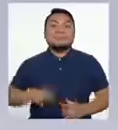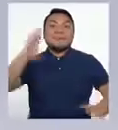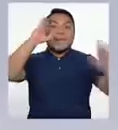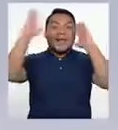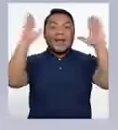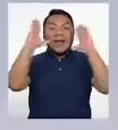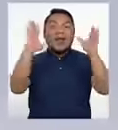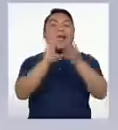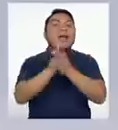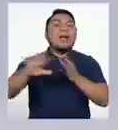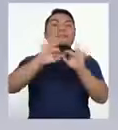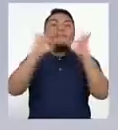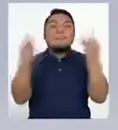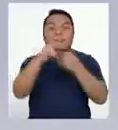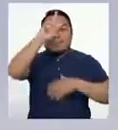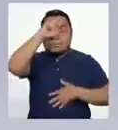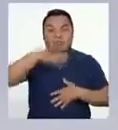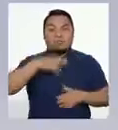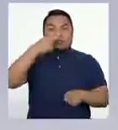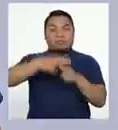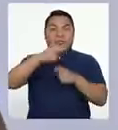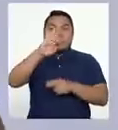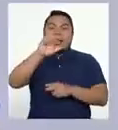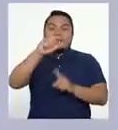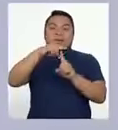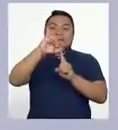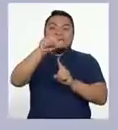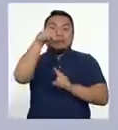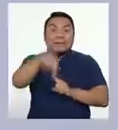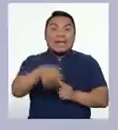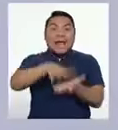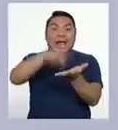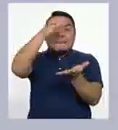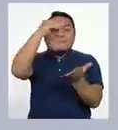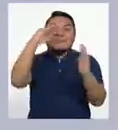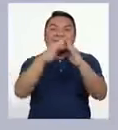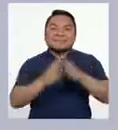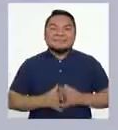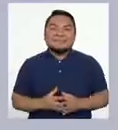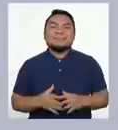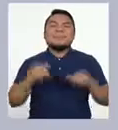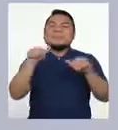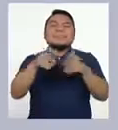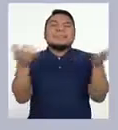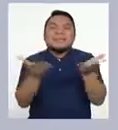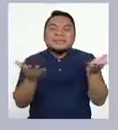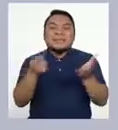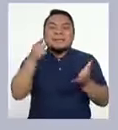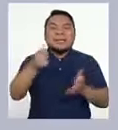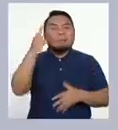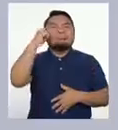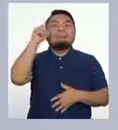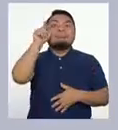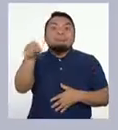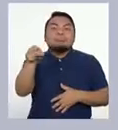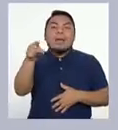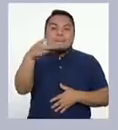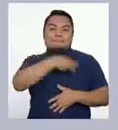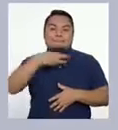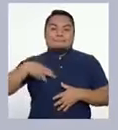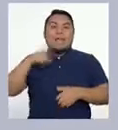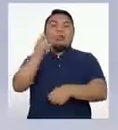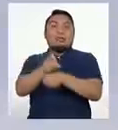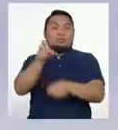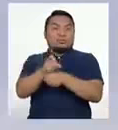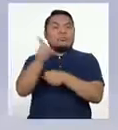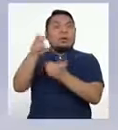Hola familias peruanas, soy Fátima Saldonit y esto es Aprendo en Casa. Esta es una iniciativa del Ministerio de Educación